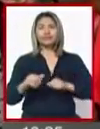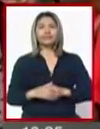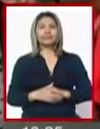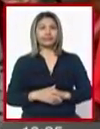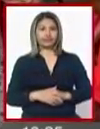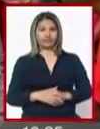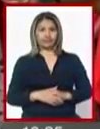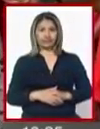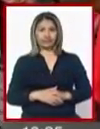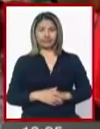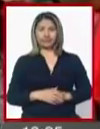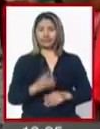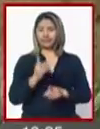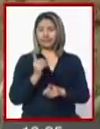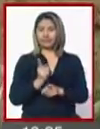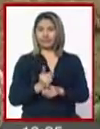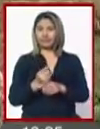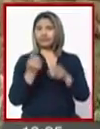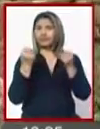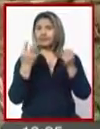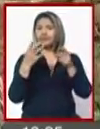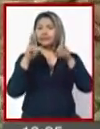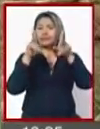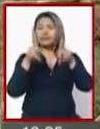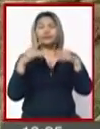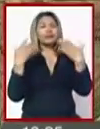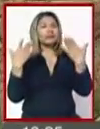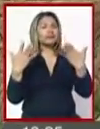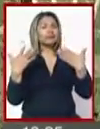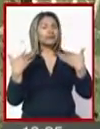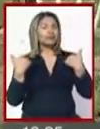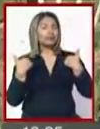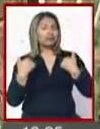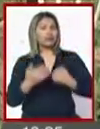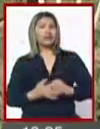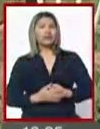lo actúe pues de una manera correcta. Muchos de mis compañeros han sido